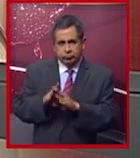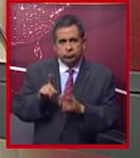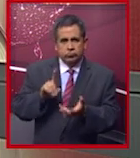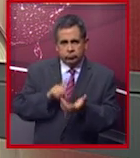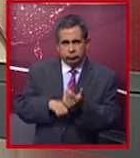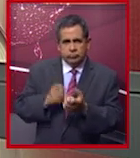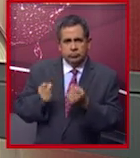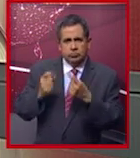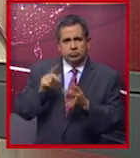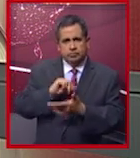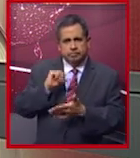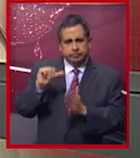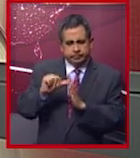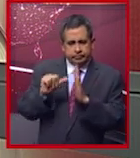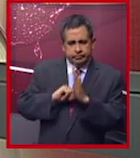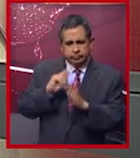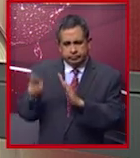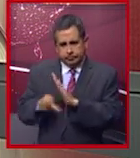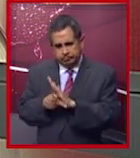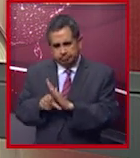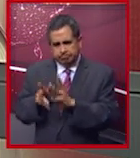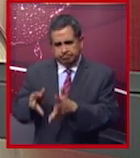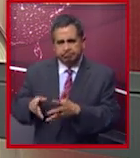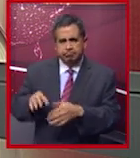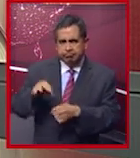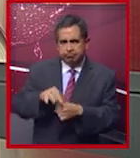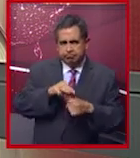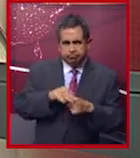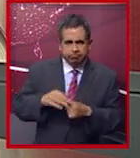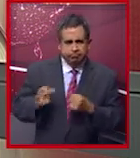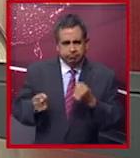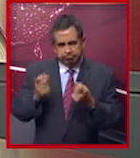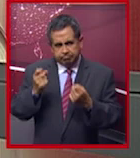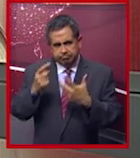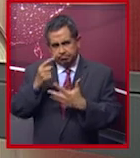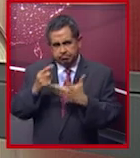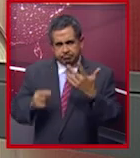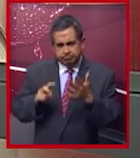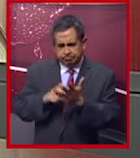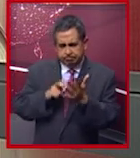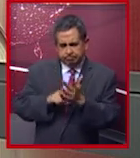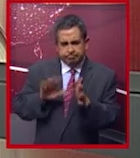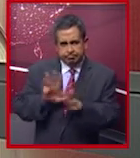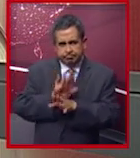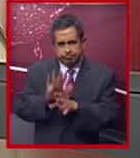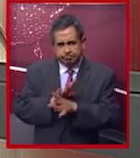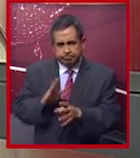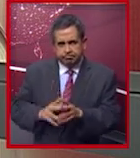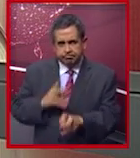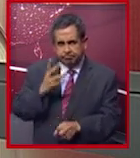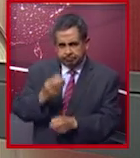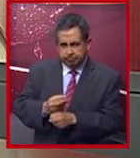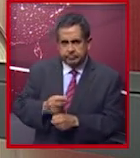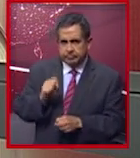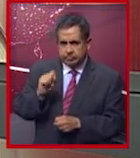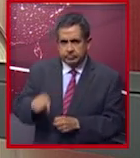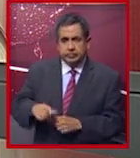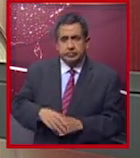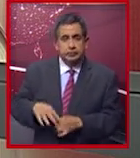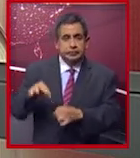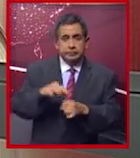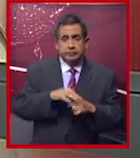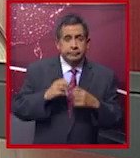de los artículos reservados en términos del dictamen y de aquellos artículos reservados que fueron aceptados para su incorporación en el mismo.